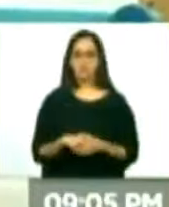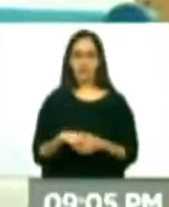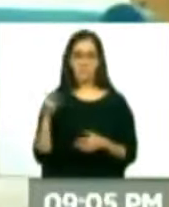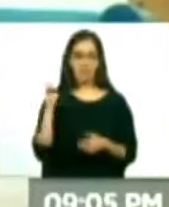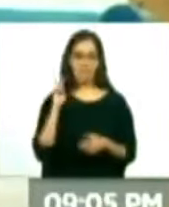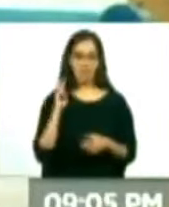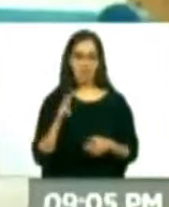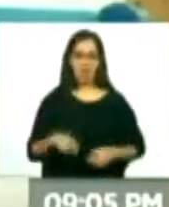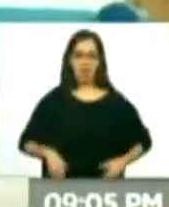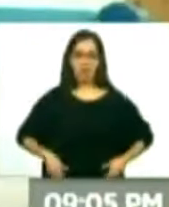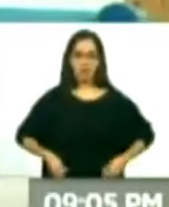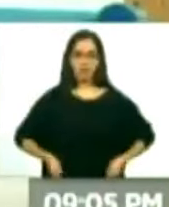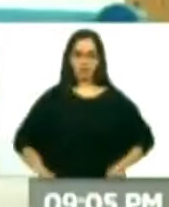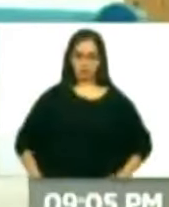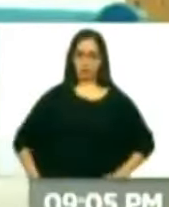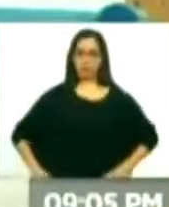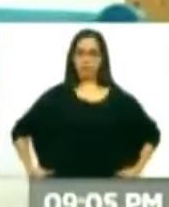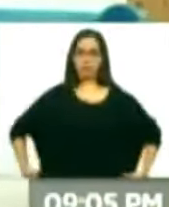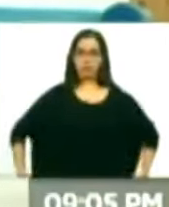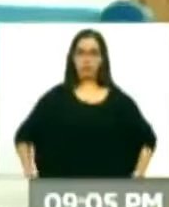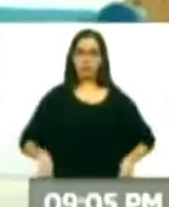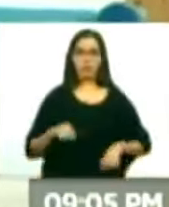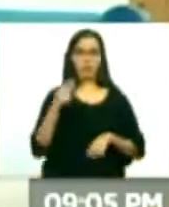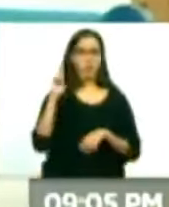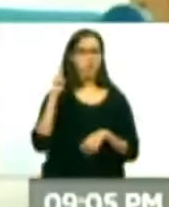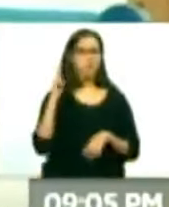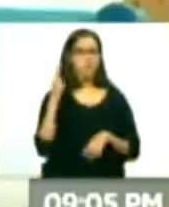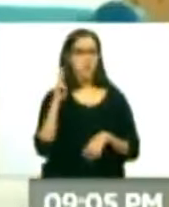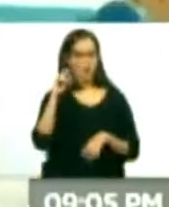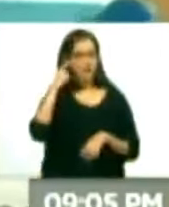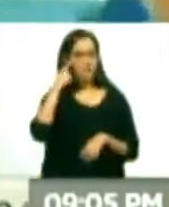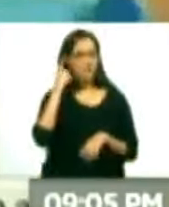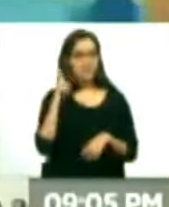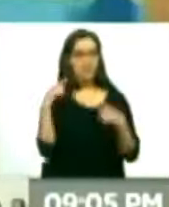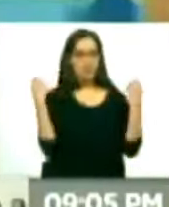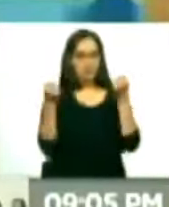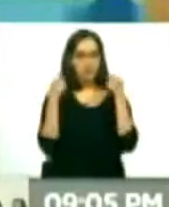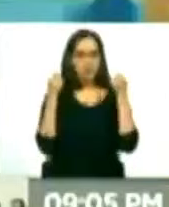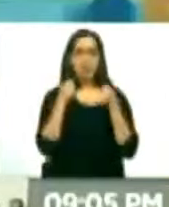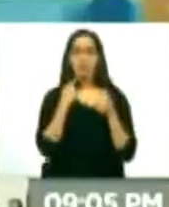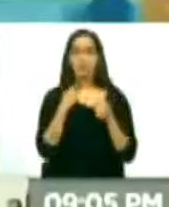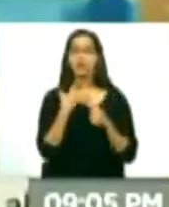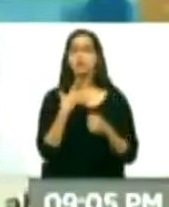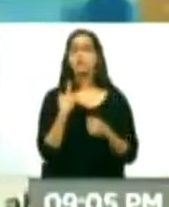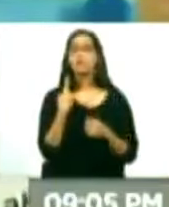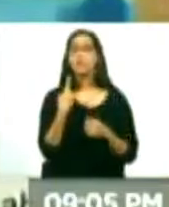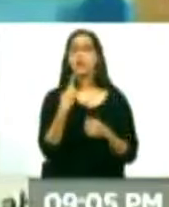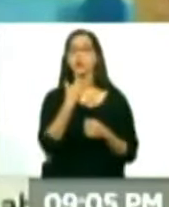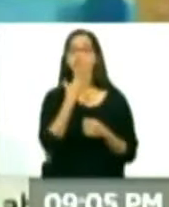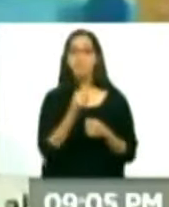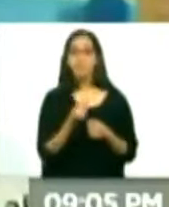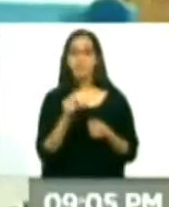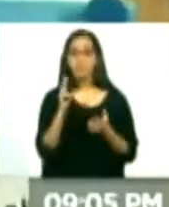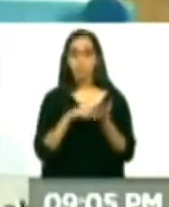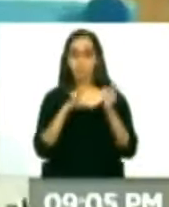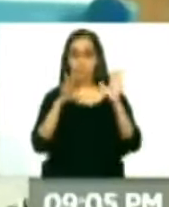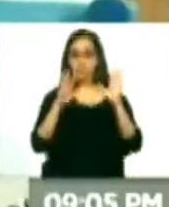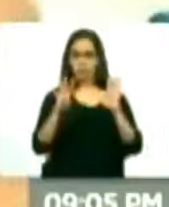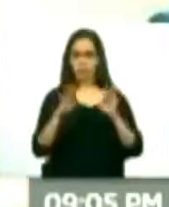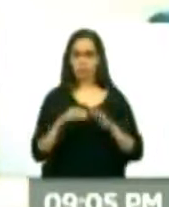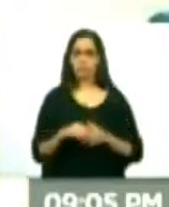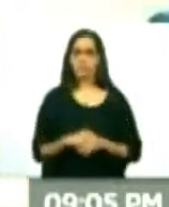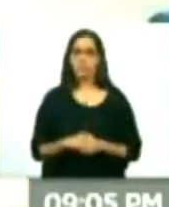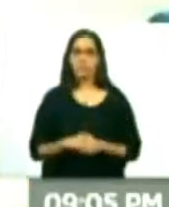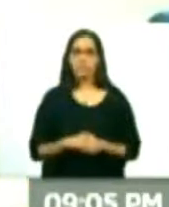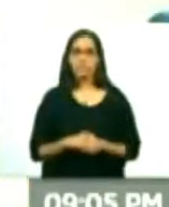Venezuela. Montevideo, esto es Uruguay, ¿verdad? Este, eso lo dijeron en diciembre, el 1 de diciembre del 2019. Ángel